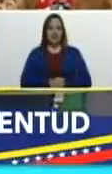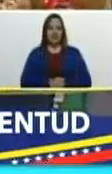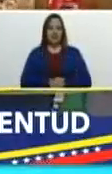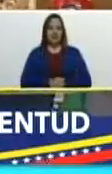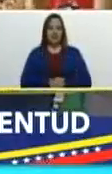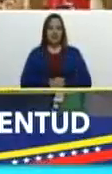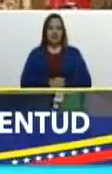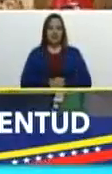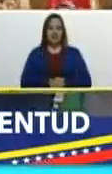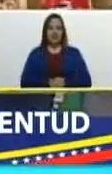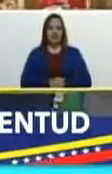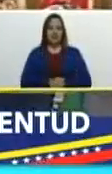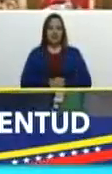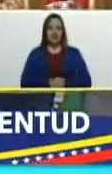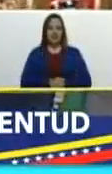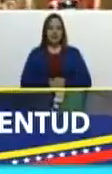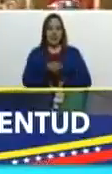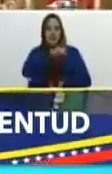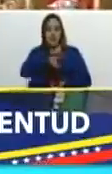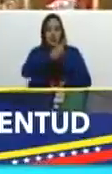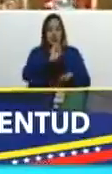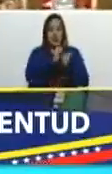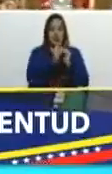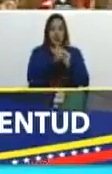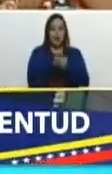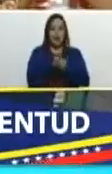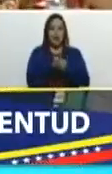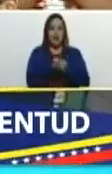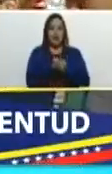por a través del deporte.